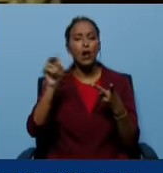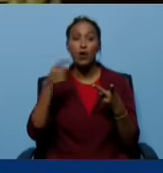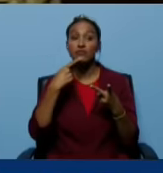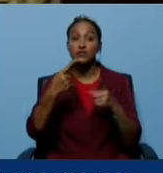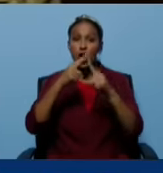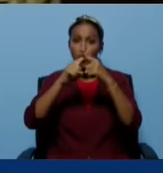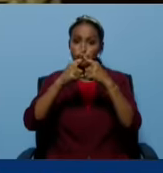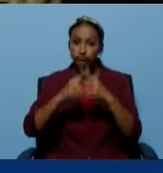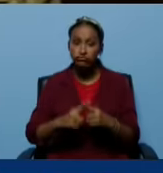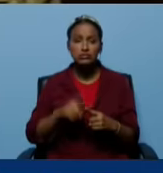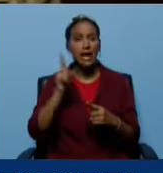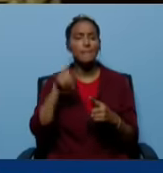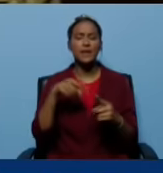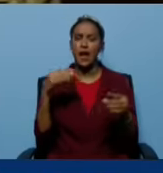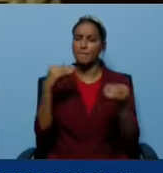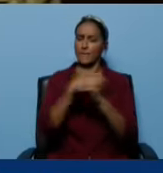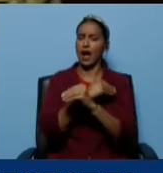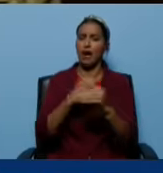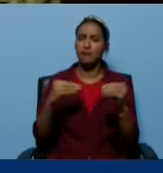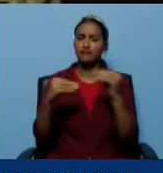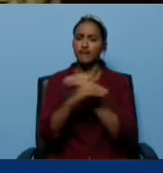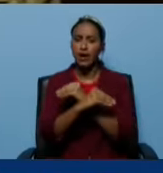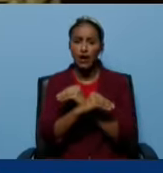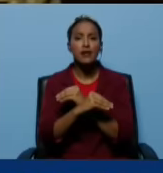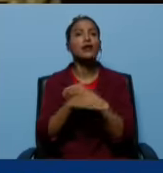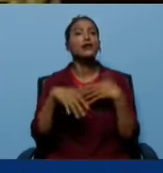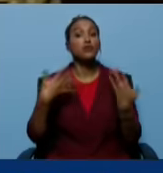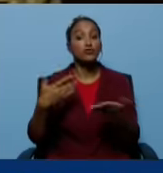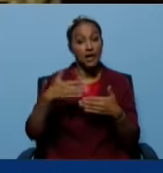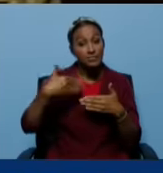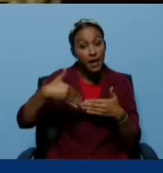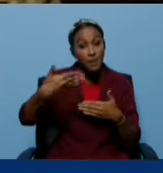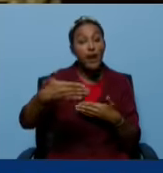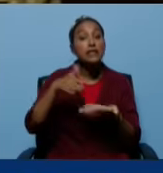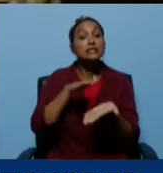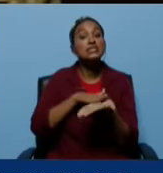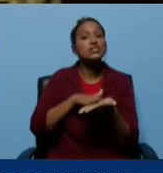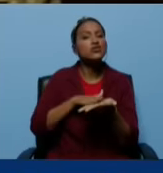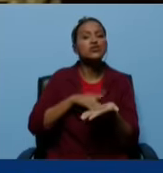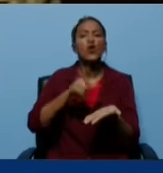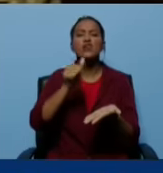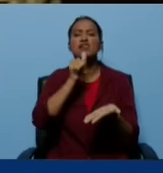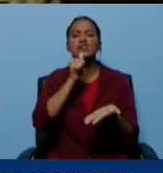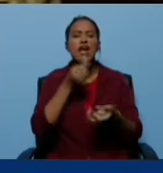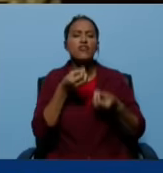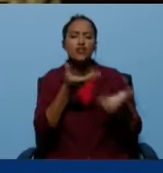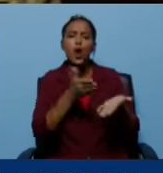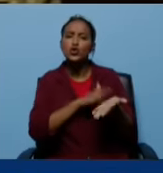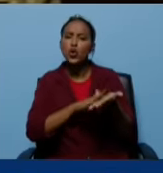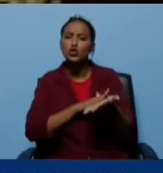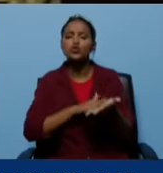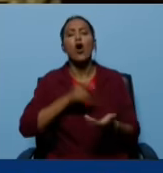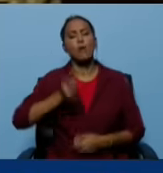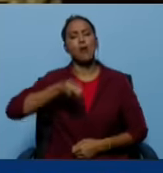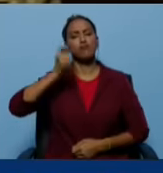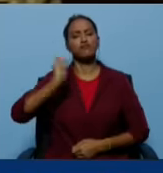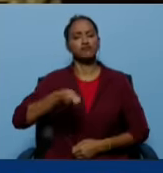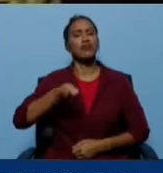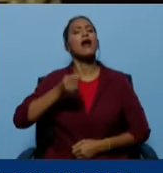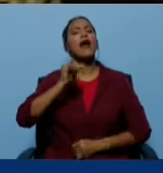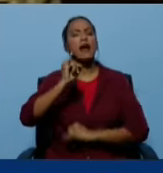fue controvertido, situación que fue resuelta por la Corte Suprema de Justicia.